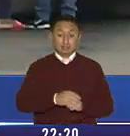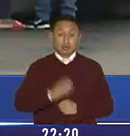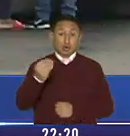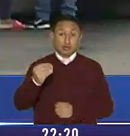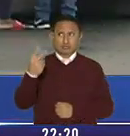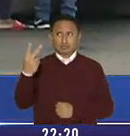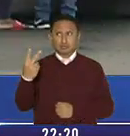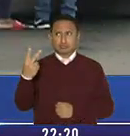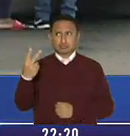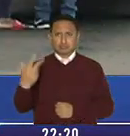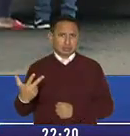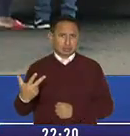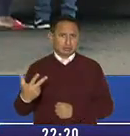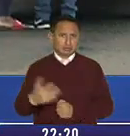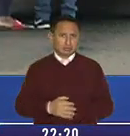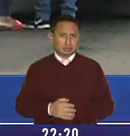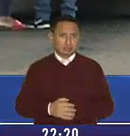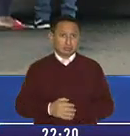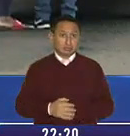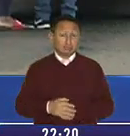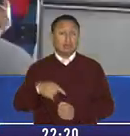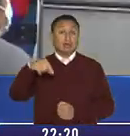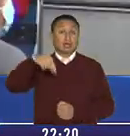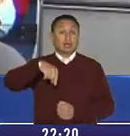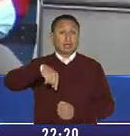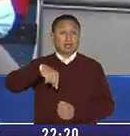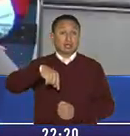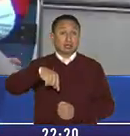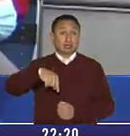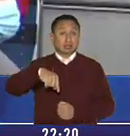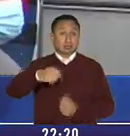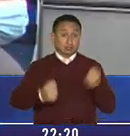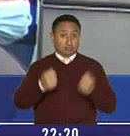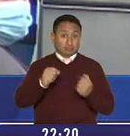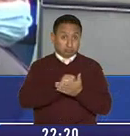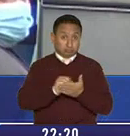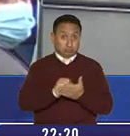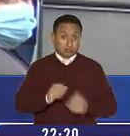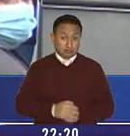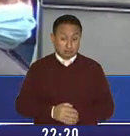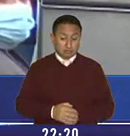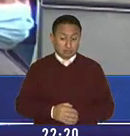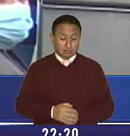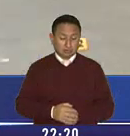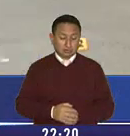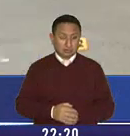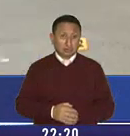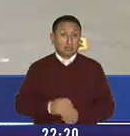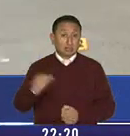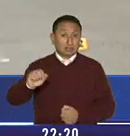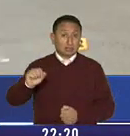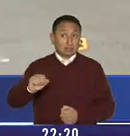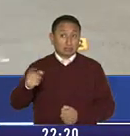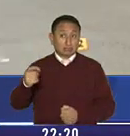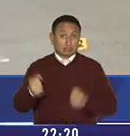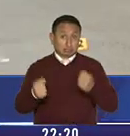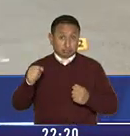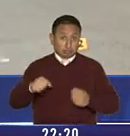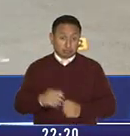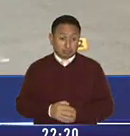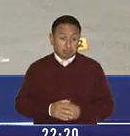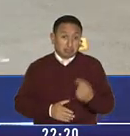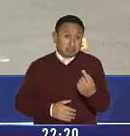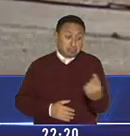yo. Que el pana estaba acá en la lavadora de carros. Sí, parece que es el que estaba lavando y llegaron